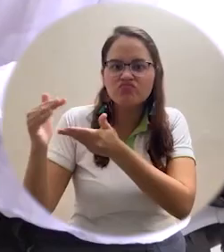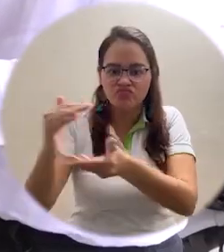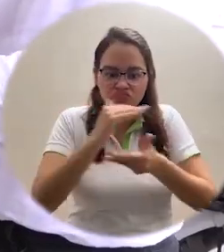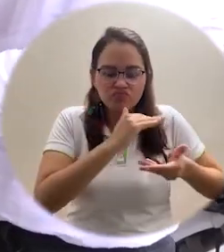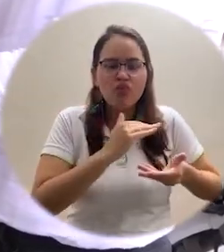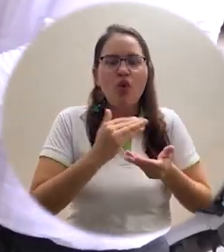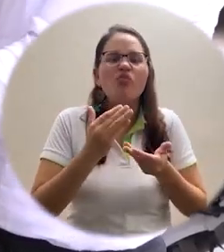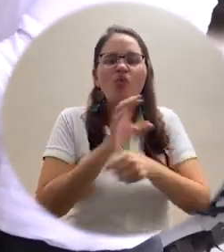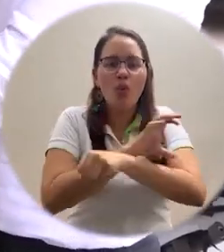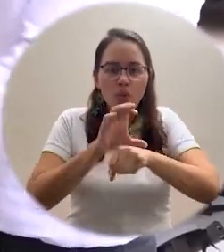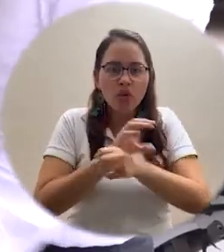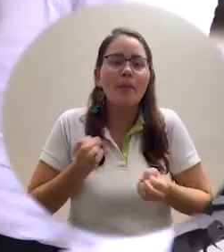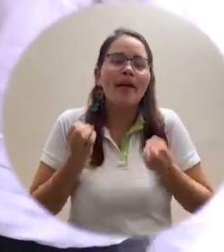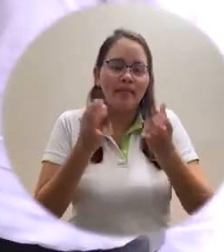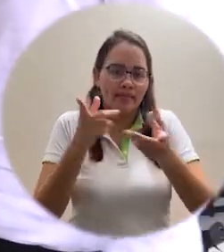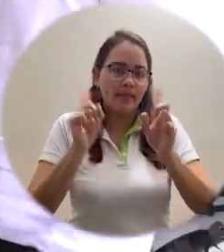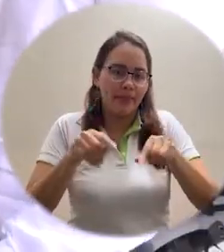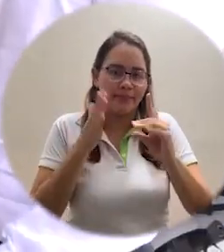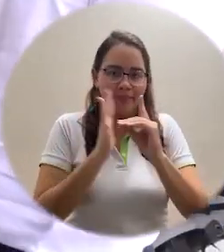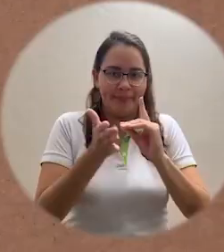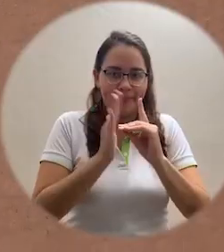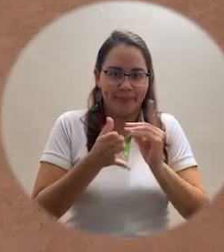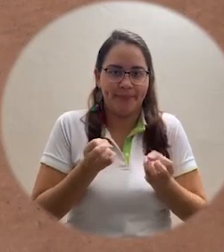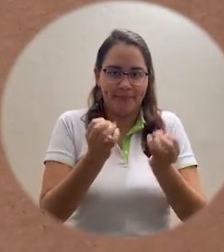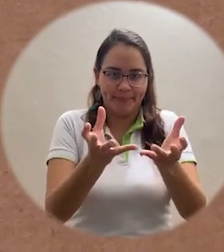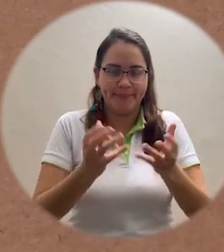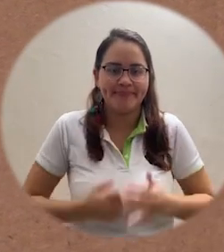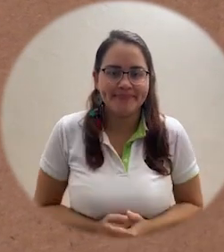adquirir equipos de cómputo, así como acceso a internet.